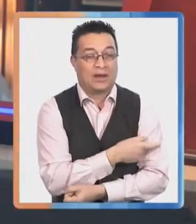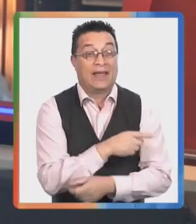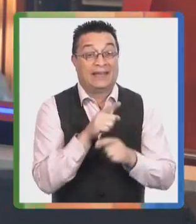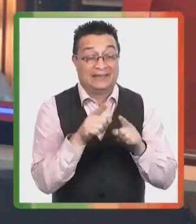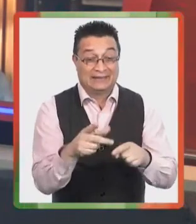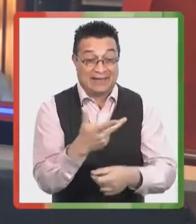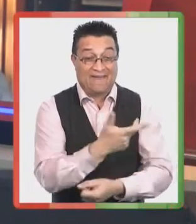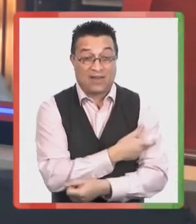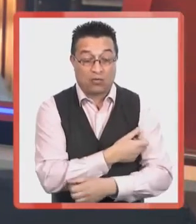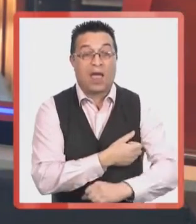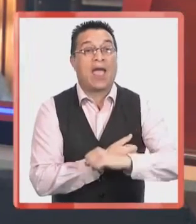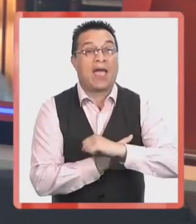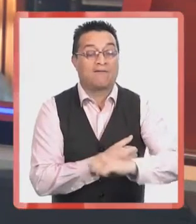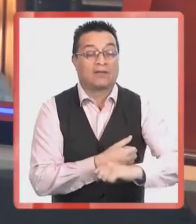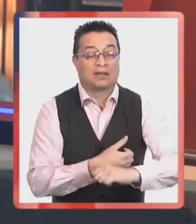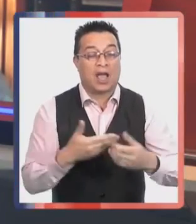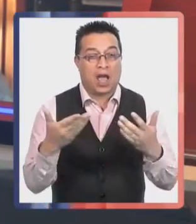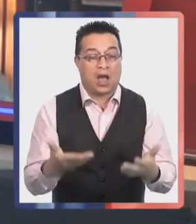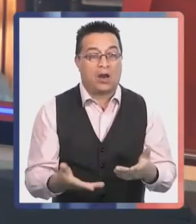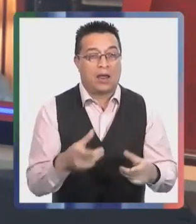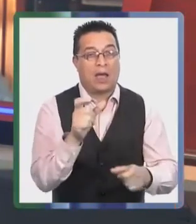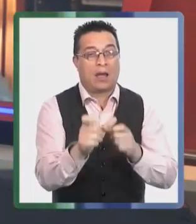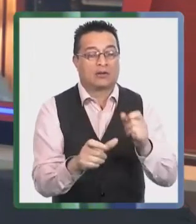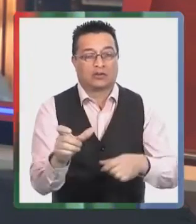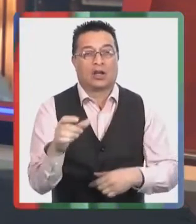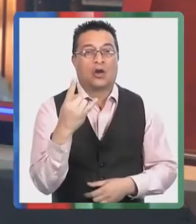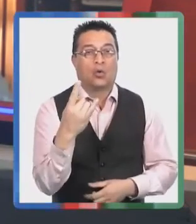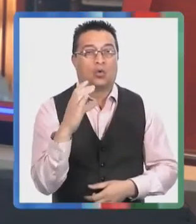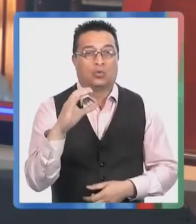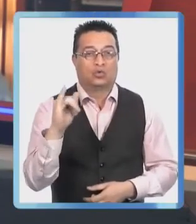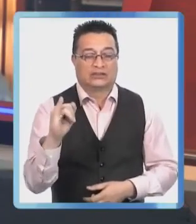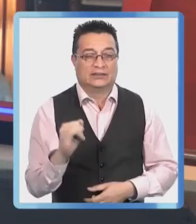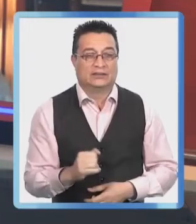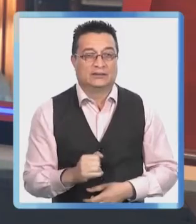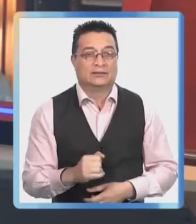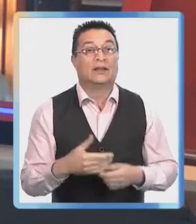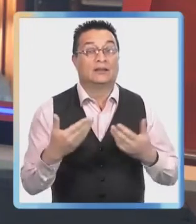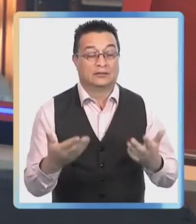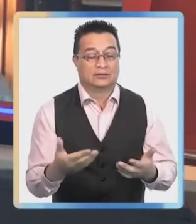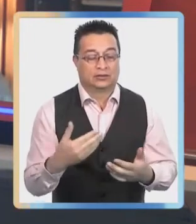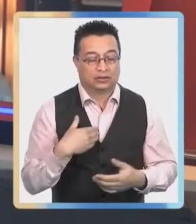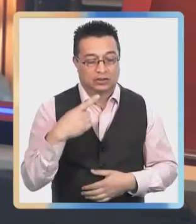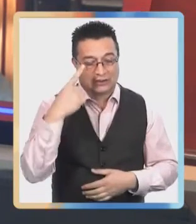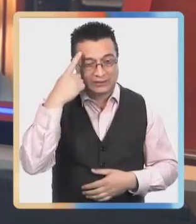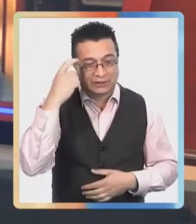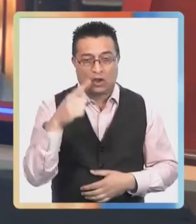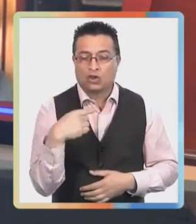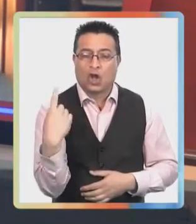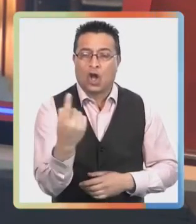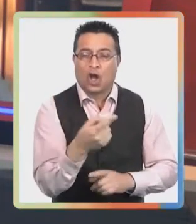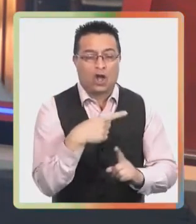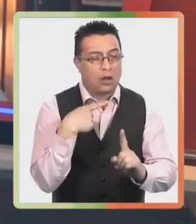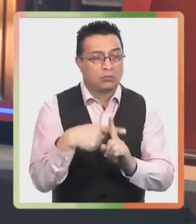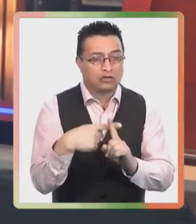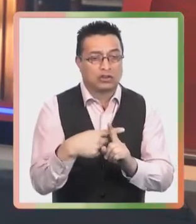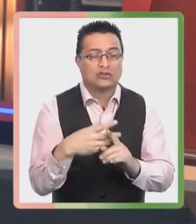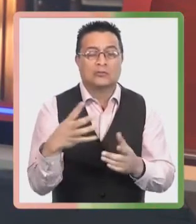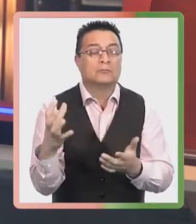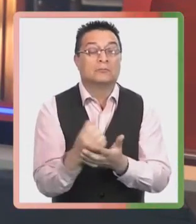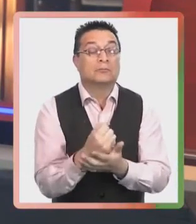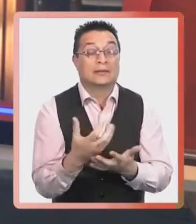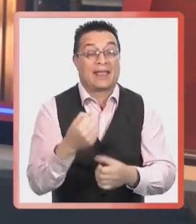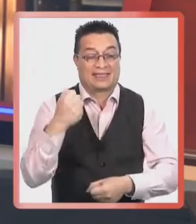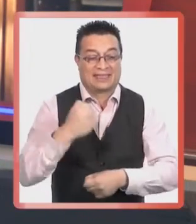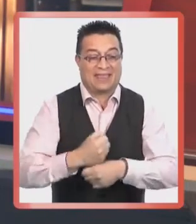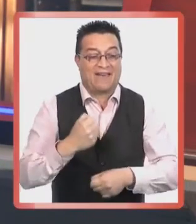Y esa vacuna es la que está evitando que ahora tengamos pacientes en la UCI. Yo creo que, pero de todo lo que rescato, ¿qué es lo que